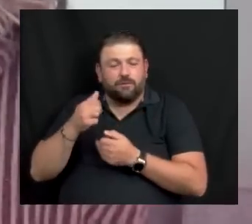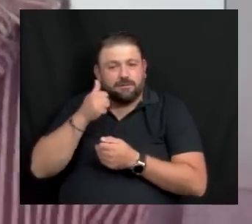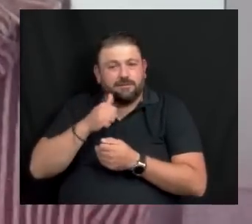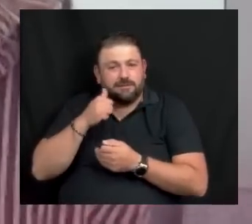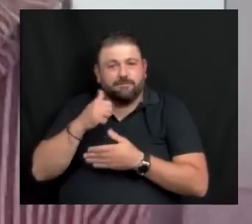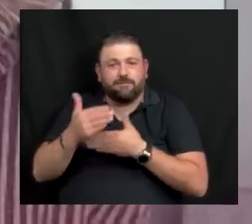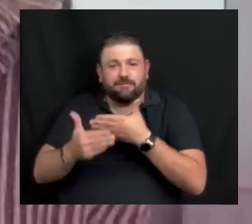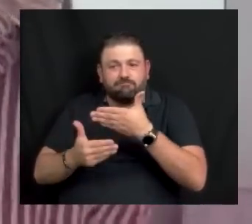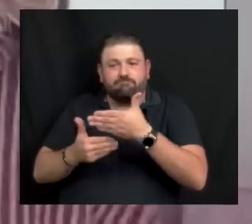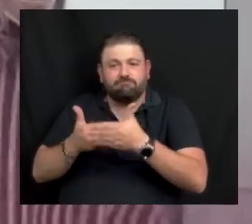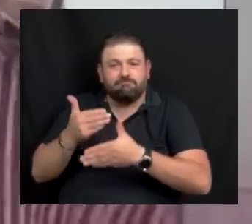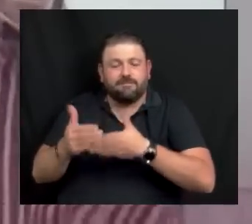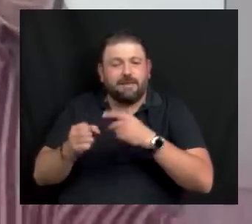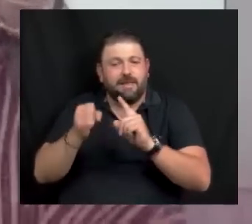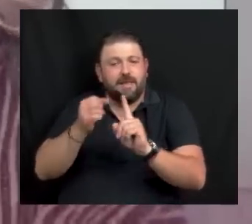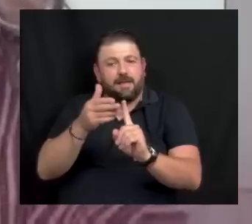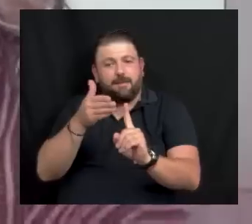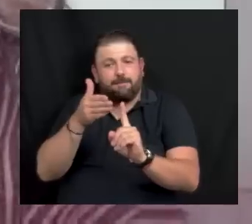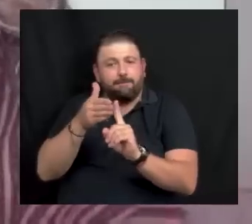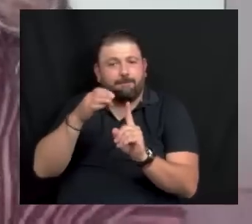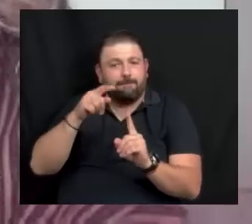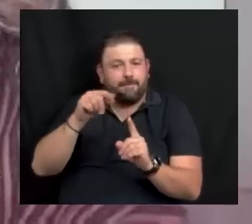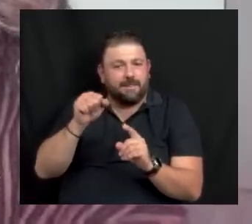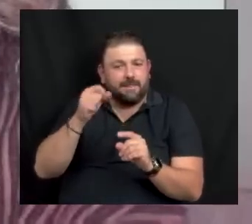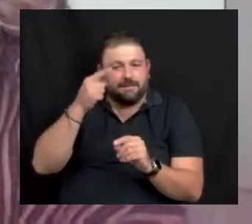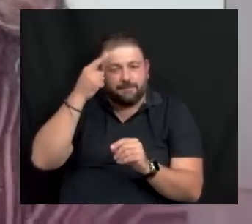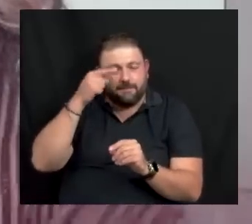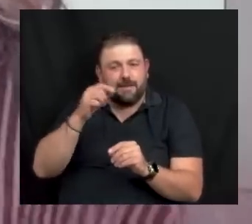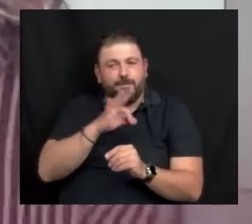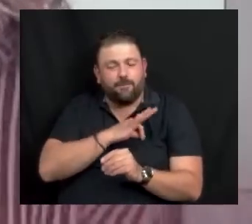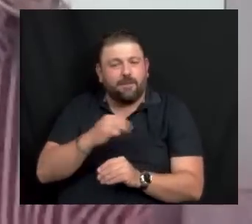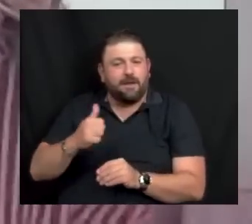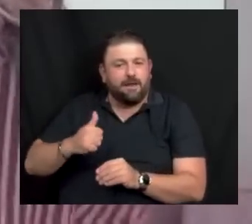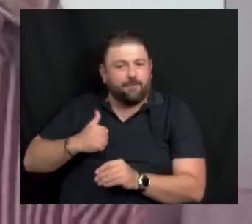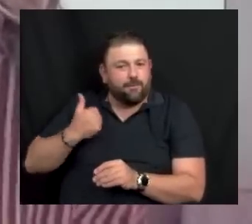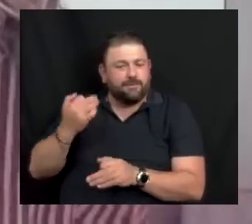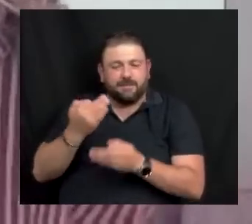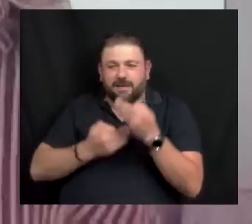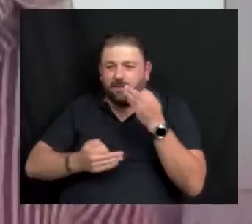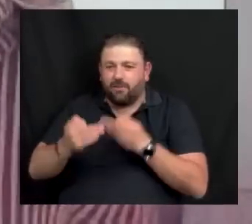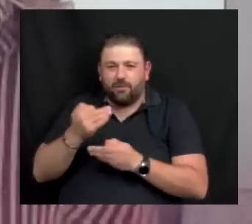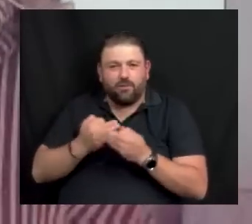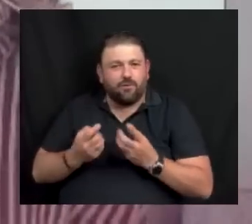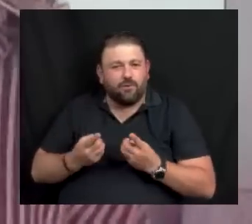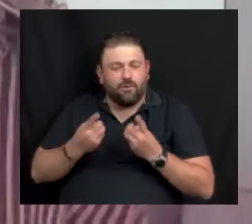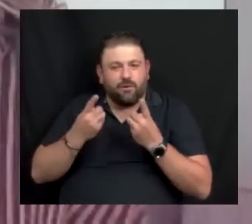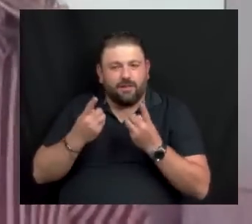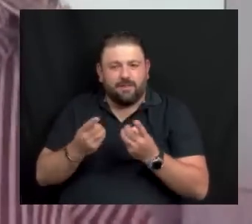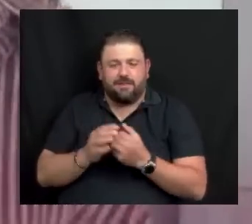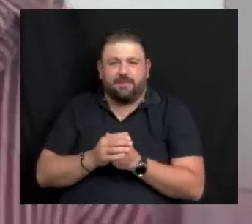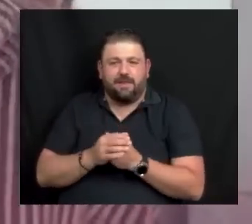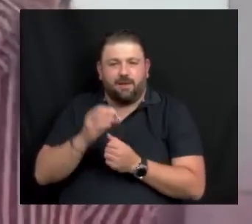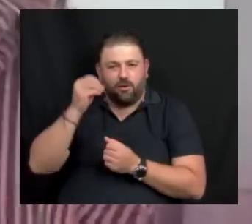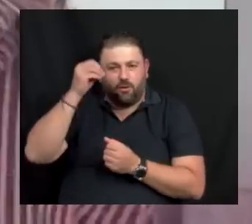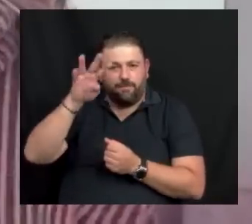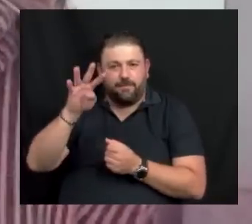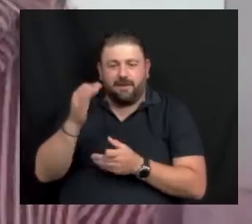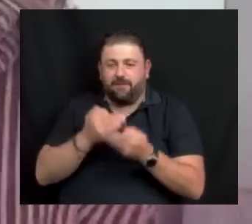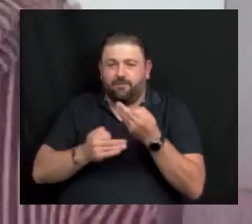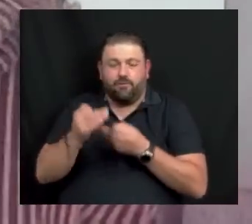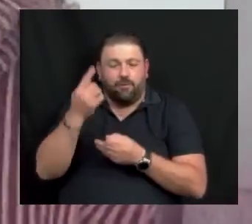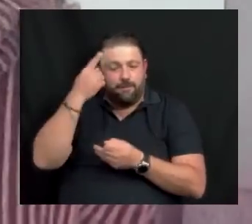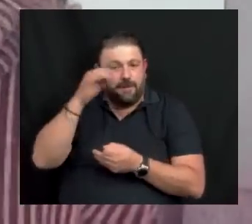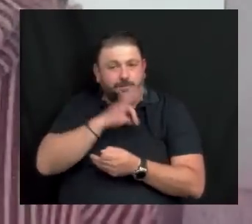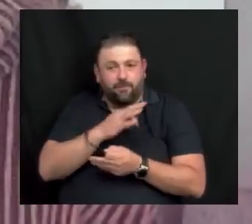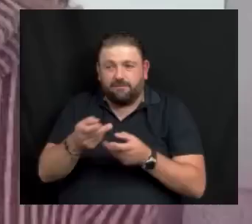metas que vas poniéndole y aprovechando toda la agenda que genera OmniLife, más la que tú vayas provocando, generando para